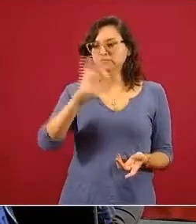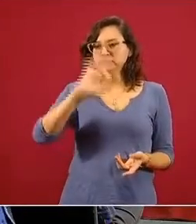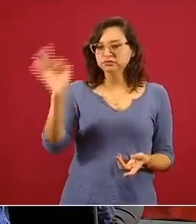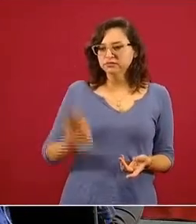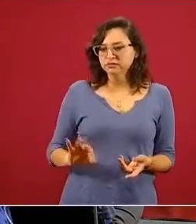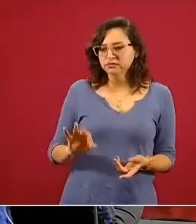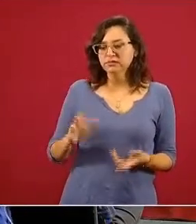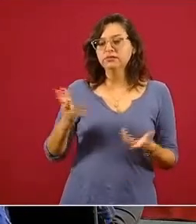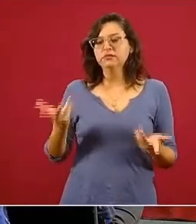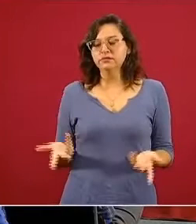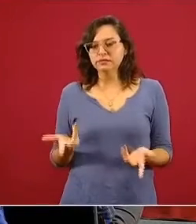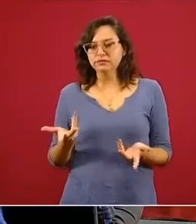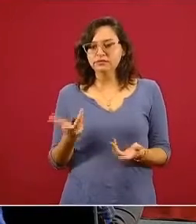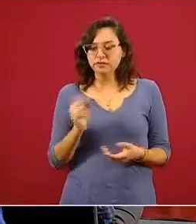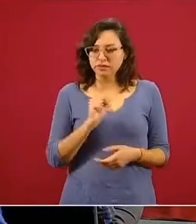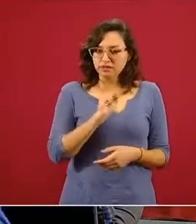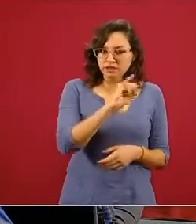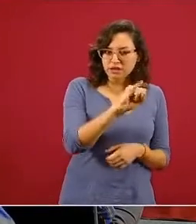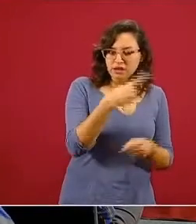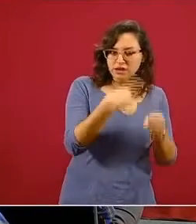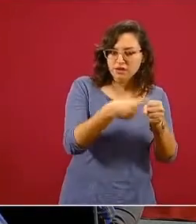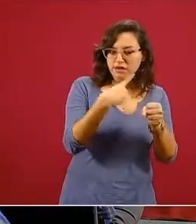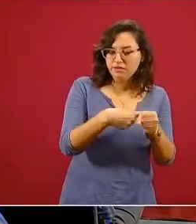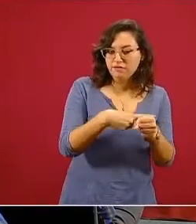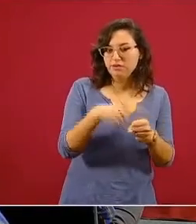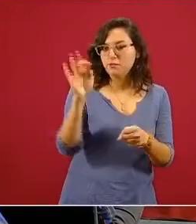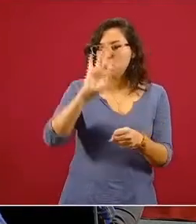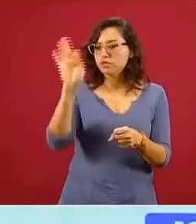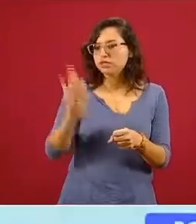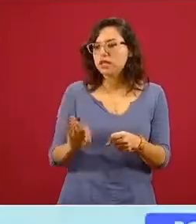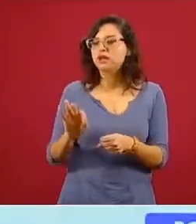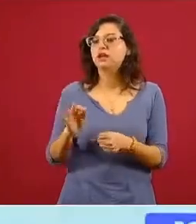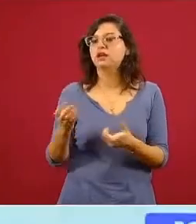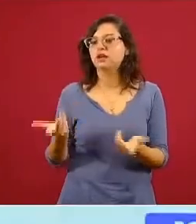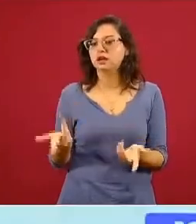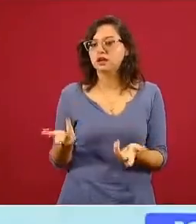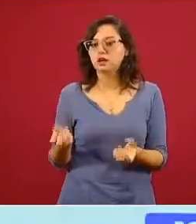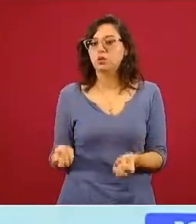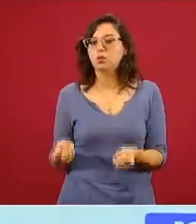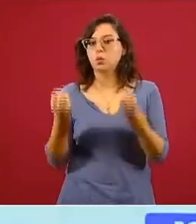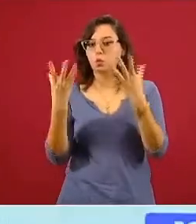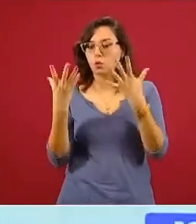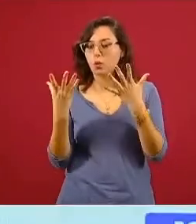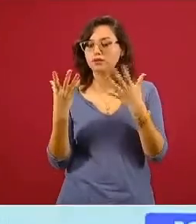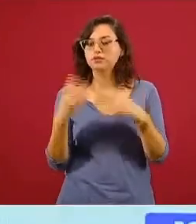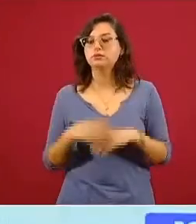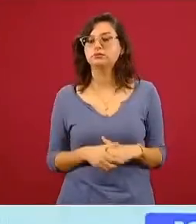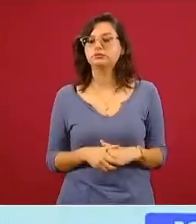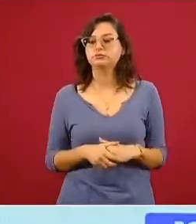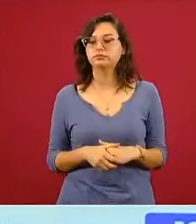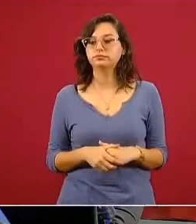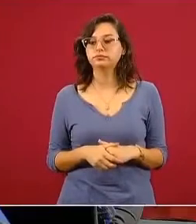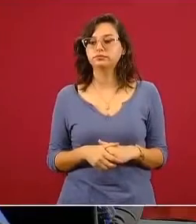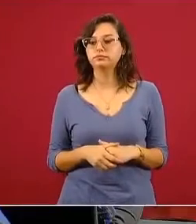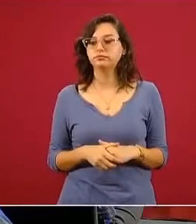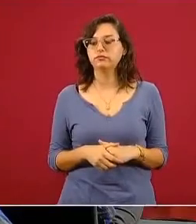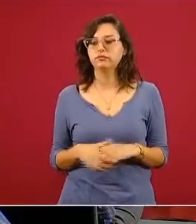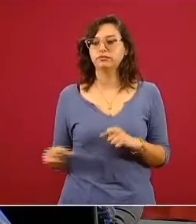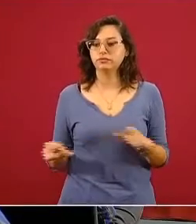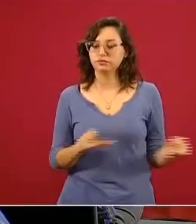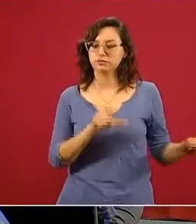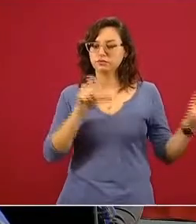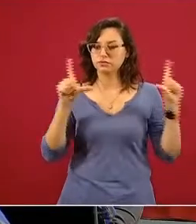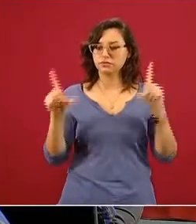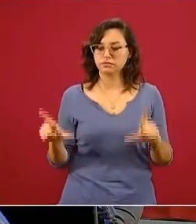es decir, tomemos los confirmados, tomemos el porcentaje de positividad y apliquémoslo a estos aún sospechosos y entonces obtenemos la